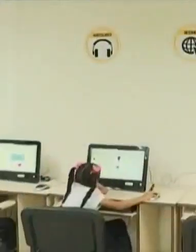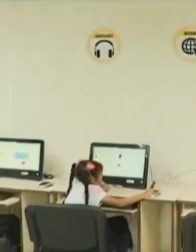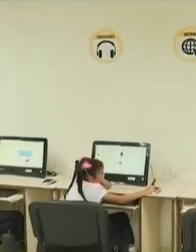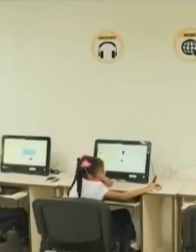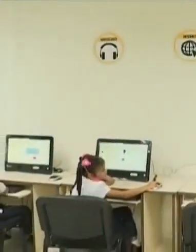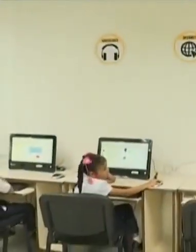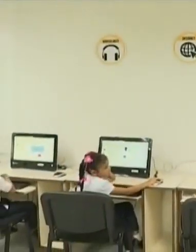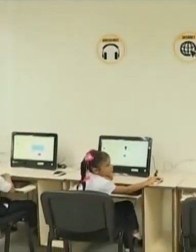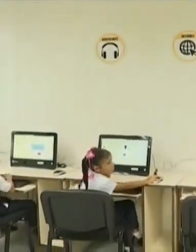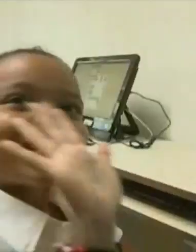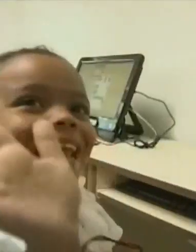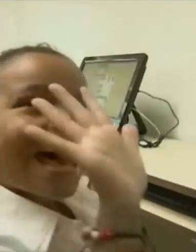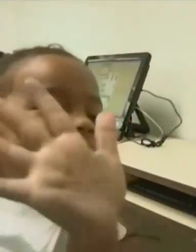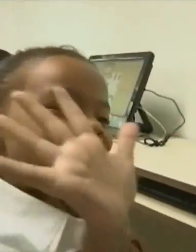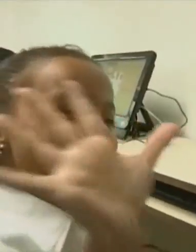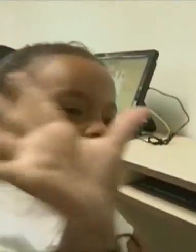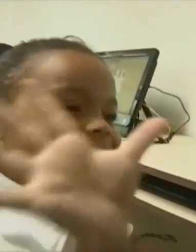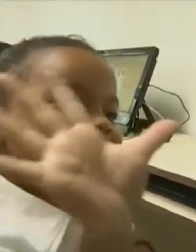tú?